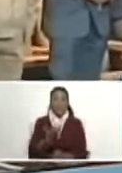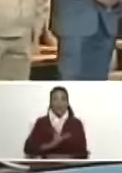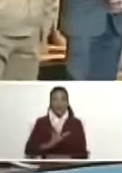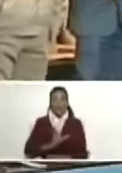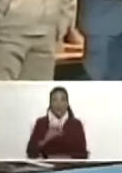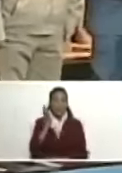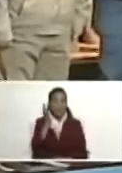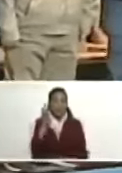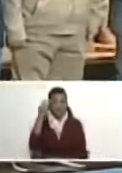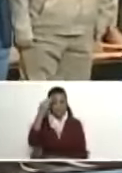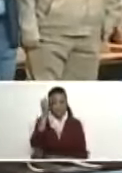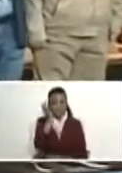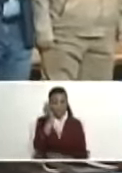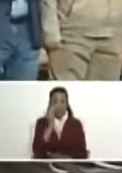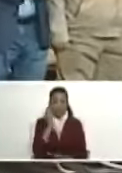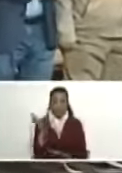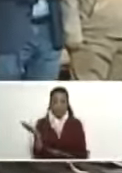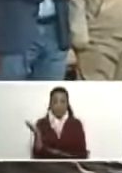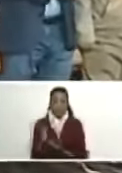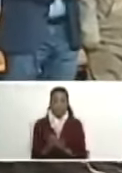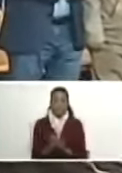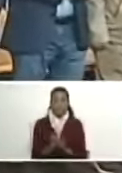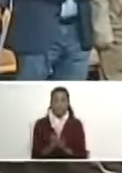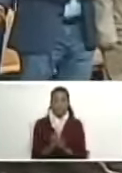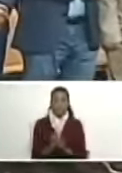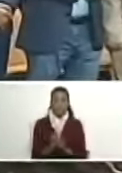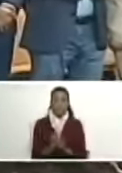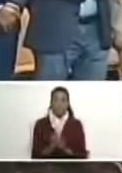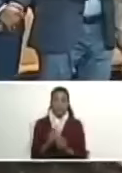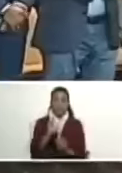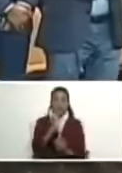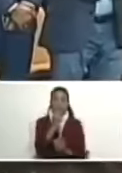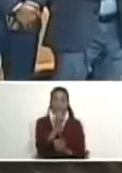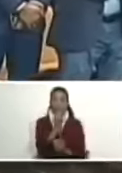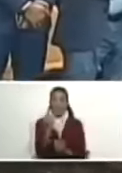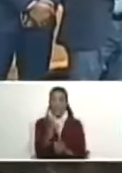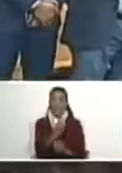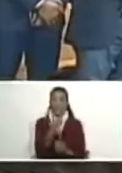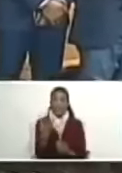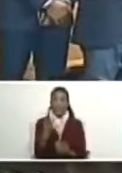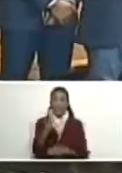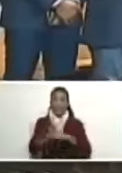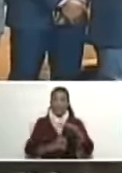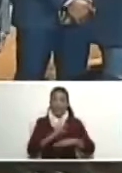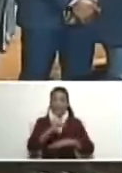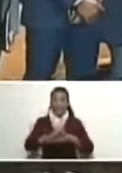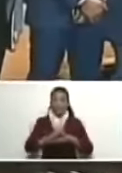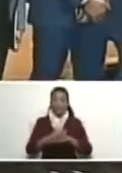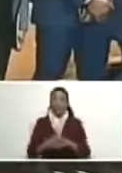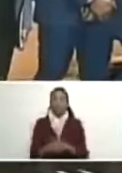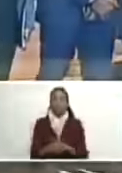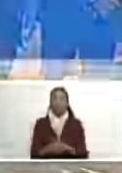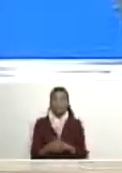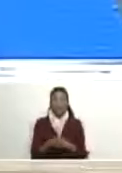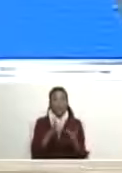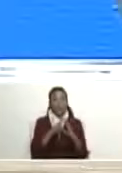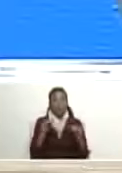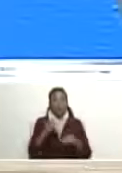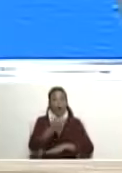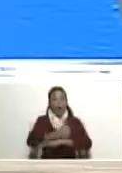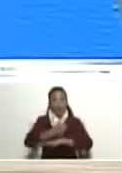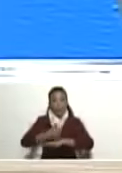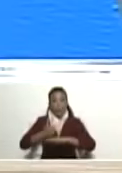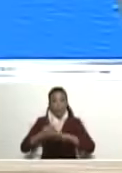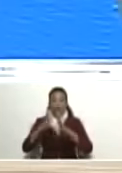alcaldesa de Caracas, la entidad federal número 24, todo el país representado en sus